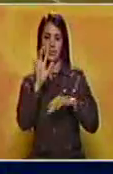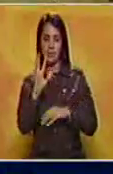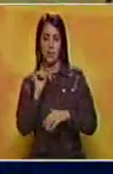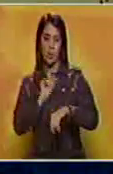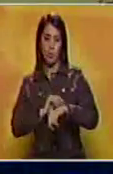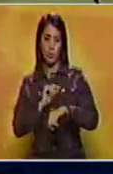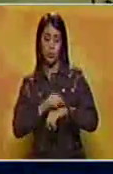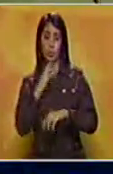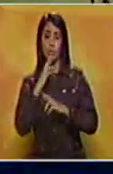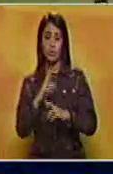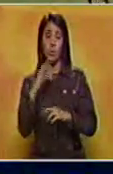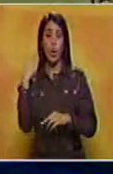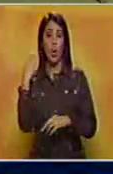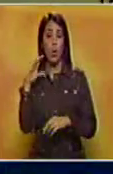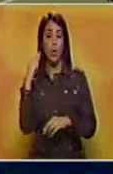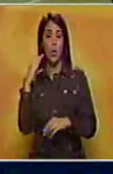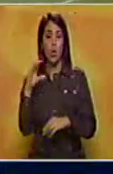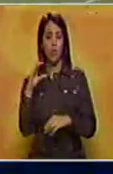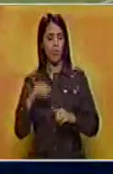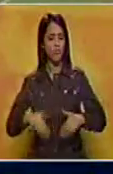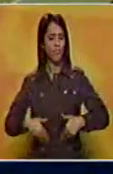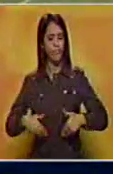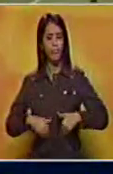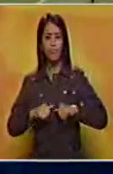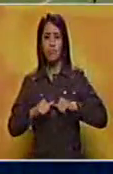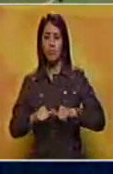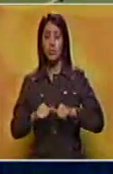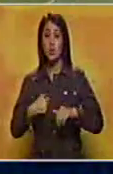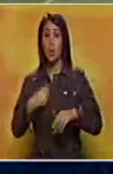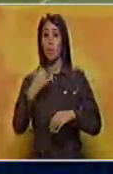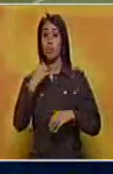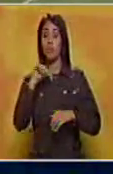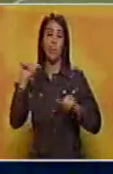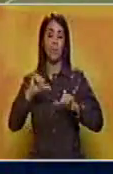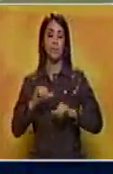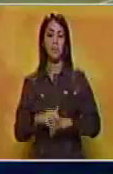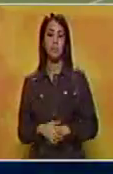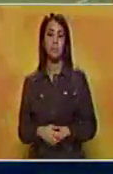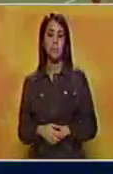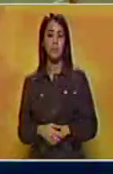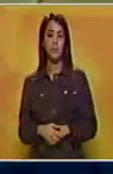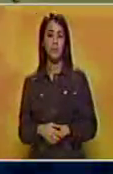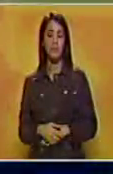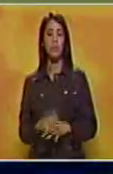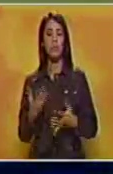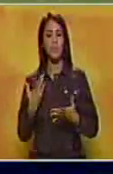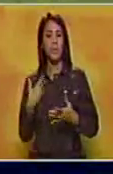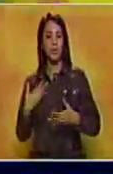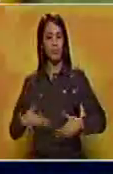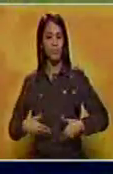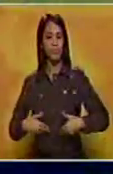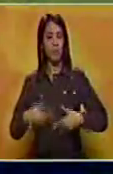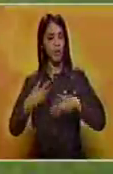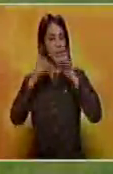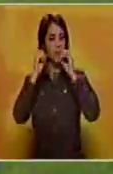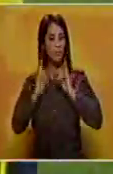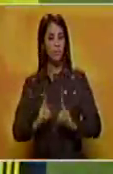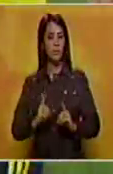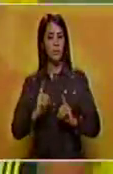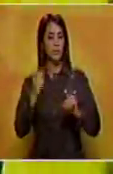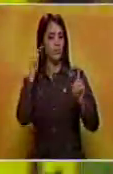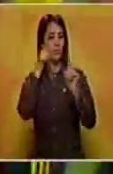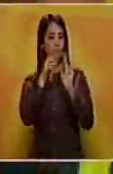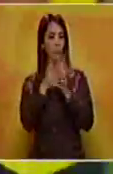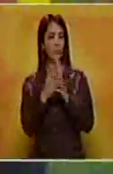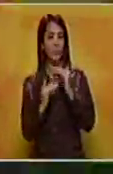resultado, Colombia se mantiene sin perder un solo punto en el torneo y toma un impulso que puede ser decisivo en busca de un